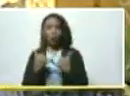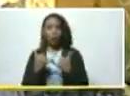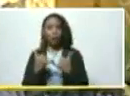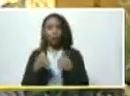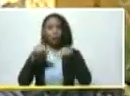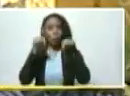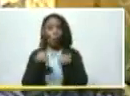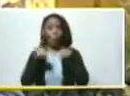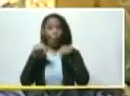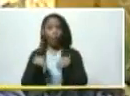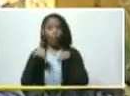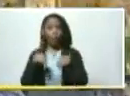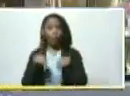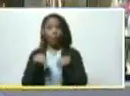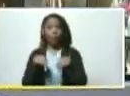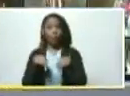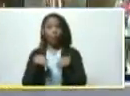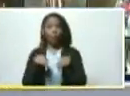hoy